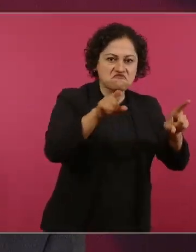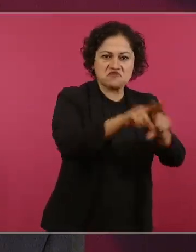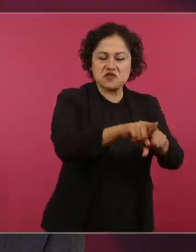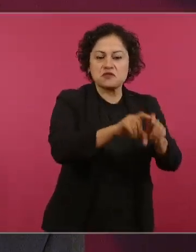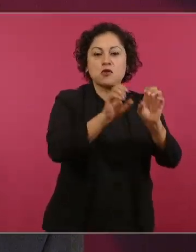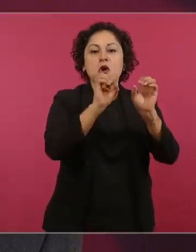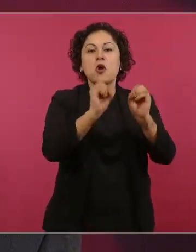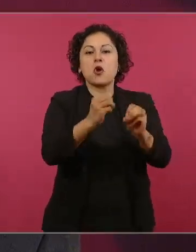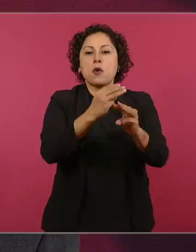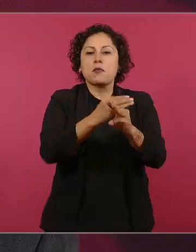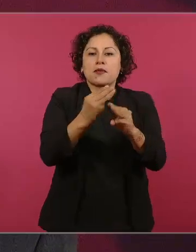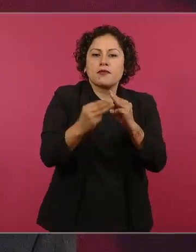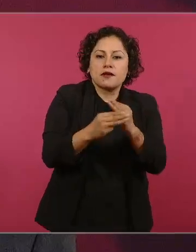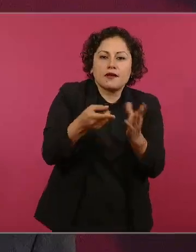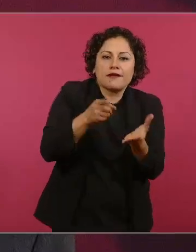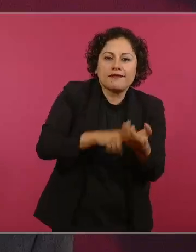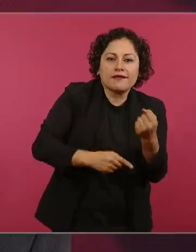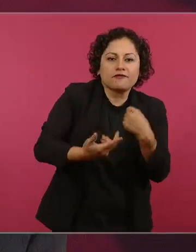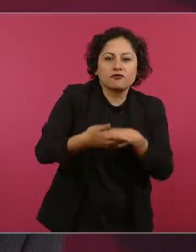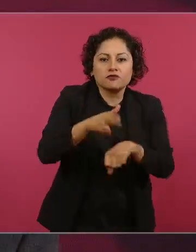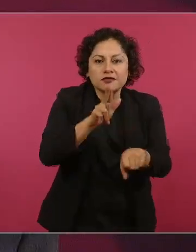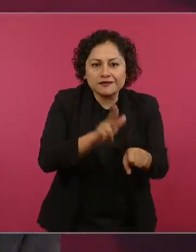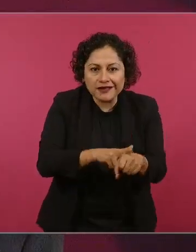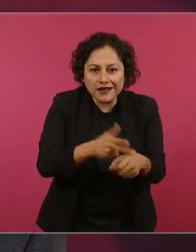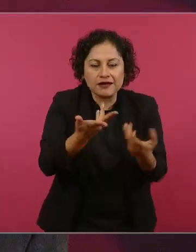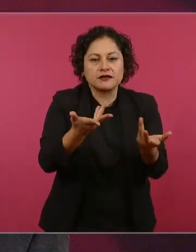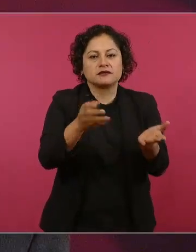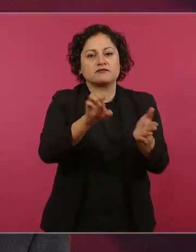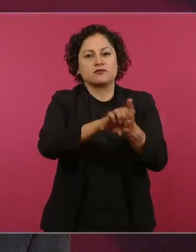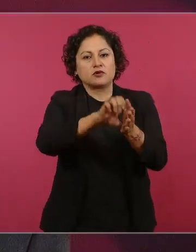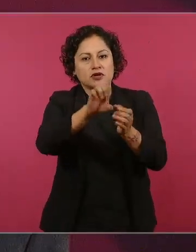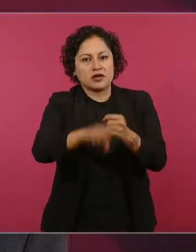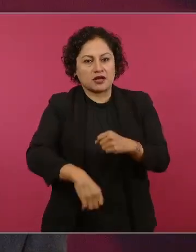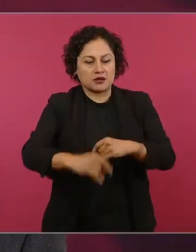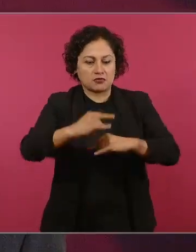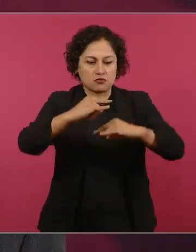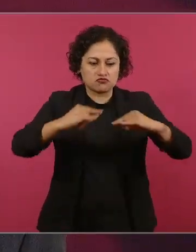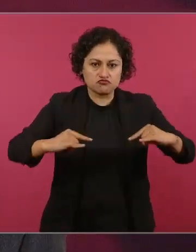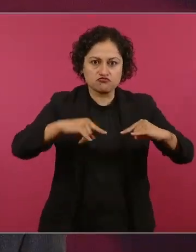equipos, hasta de camillas.